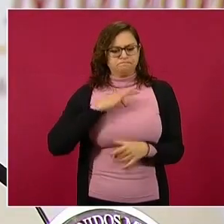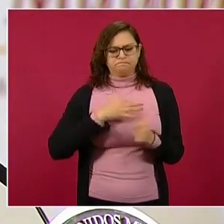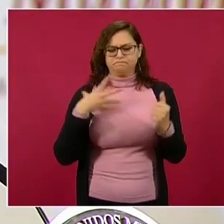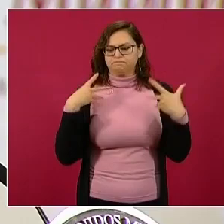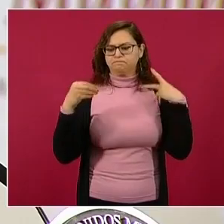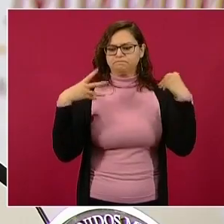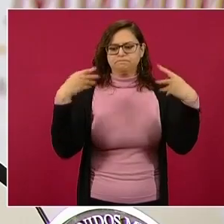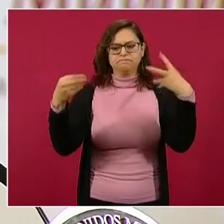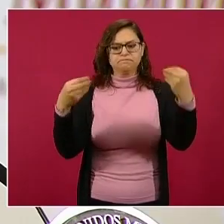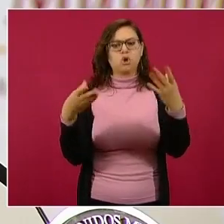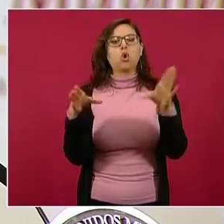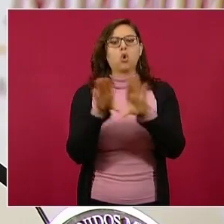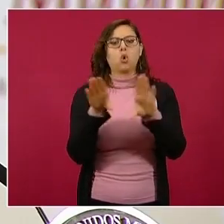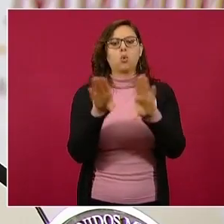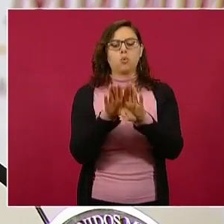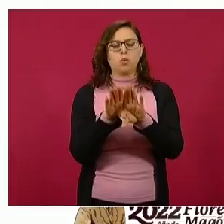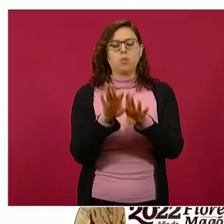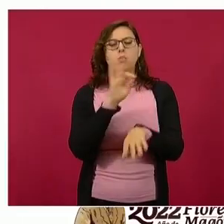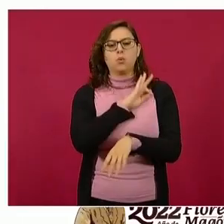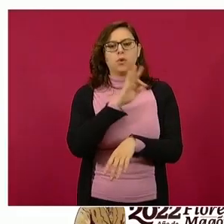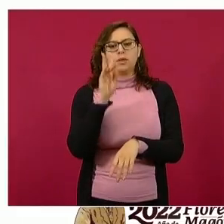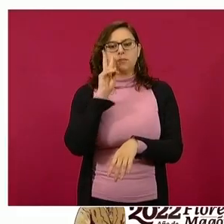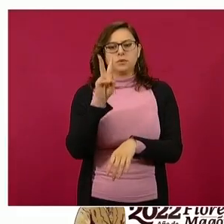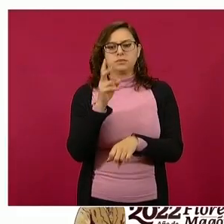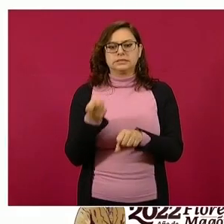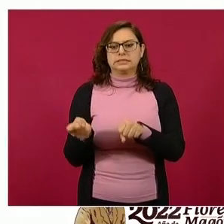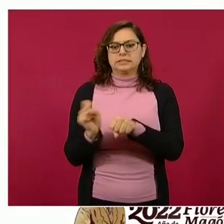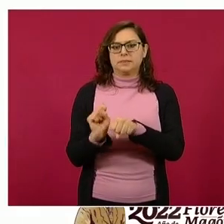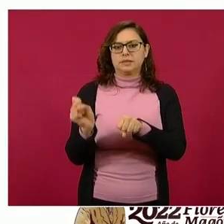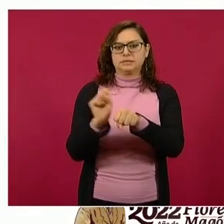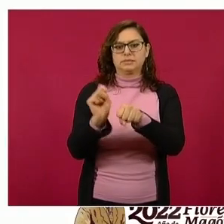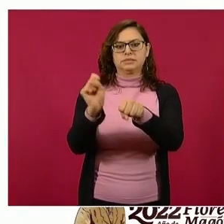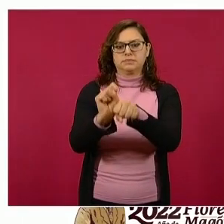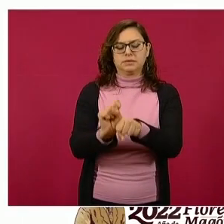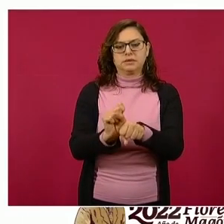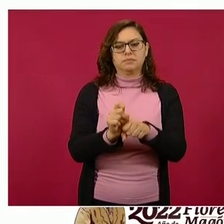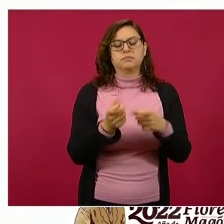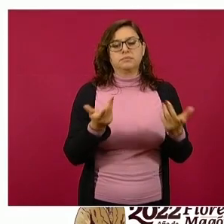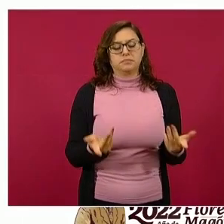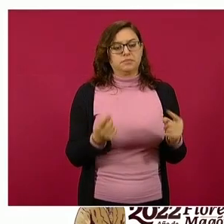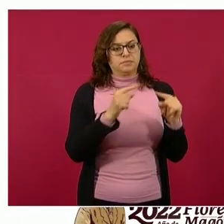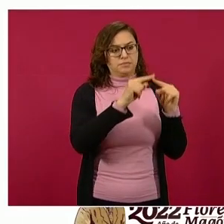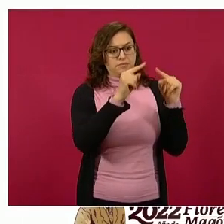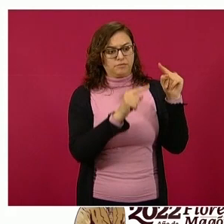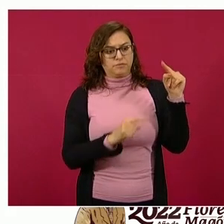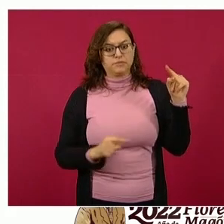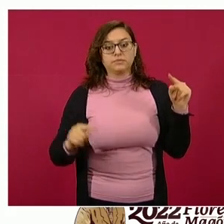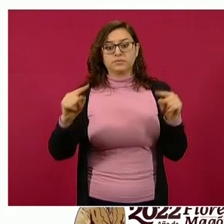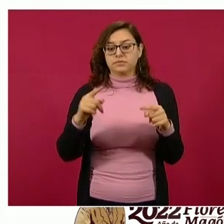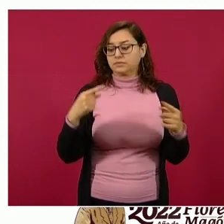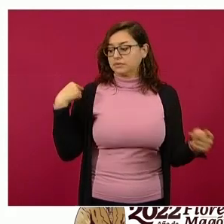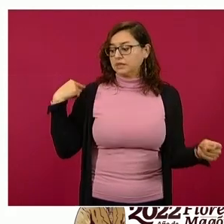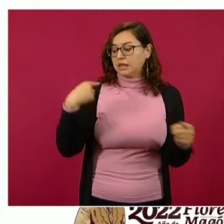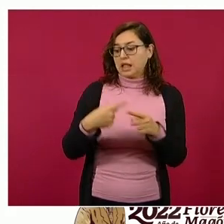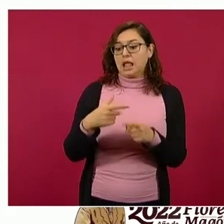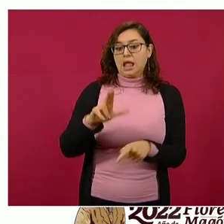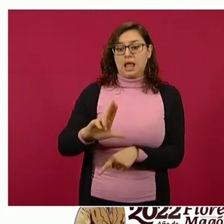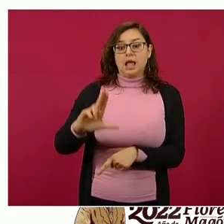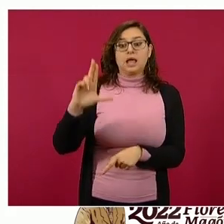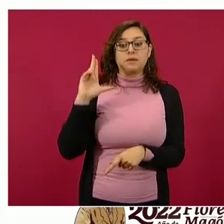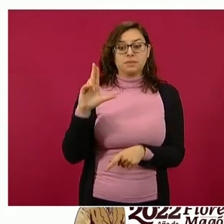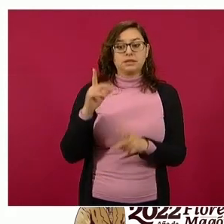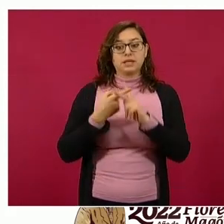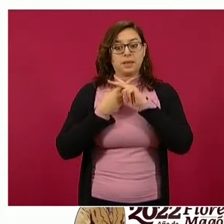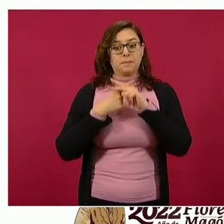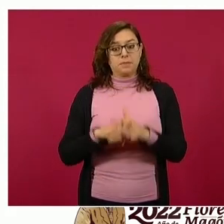en nuestra curva epidémica de agregación semanal de los casos estimados que, como indicamos el martes, abrimos con un incremento